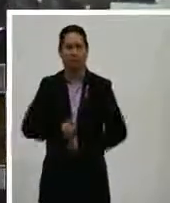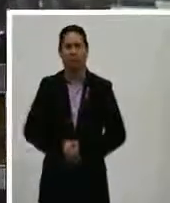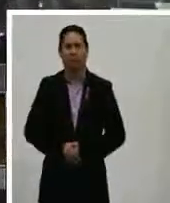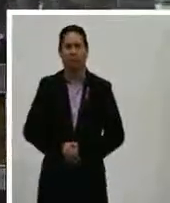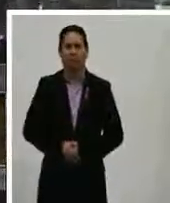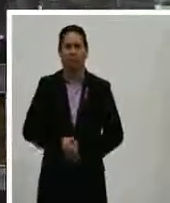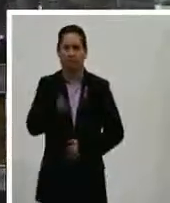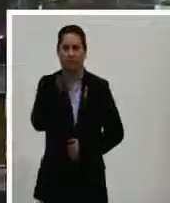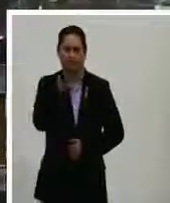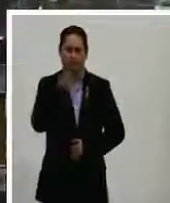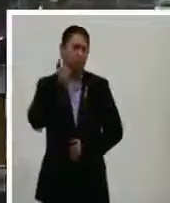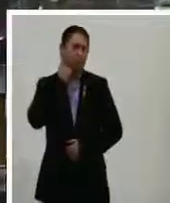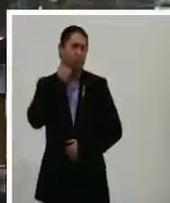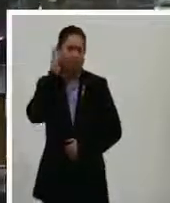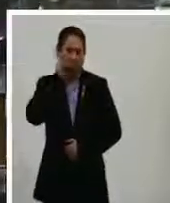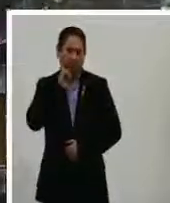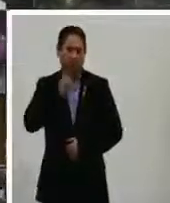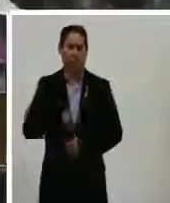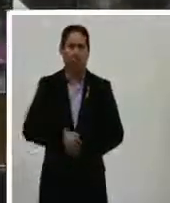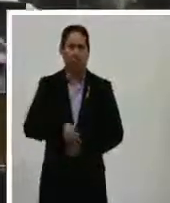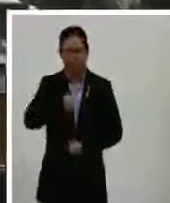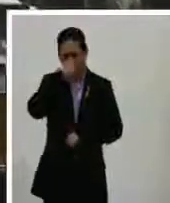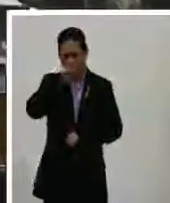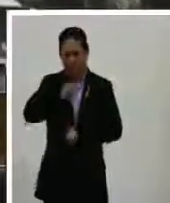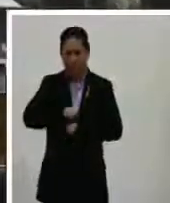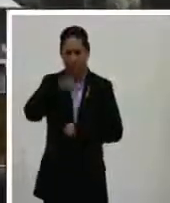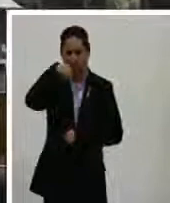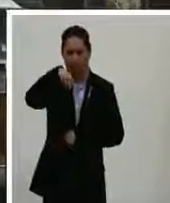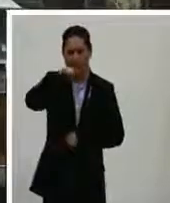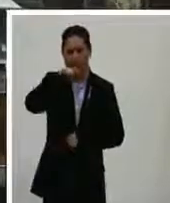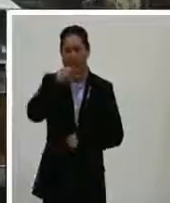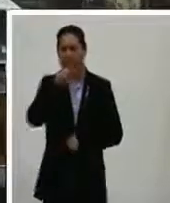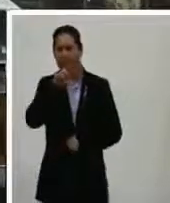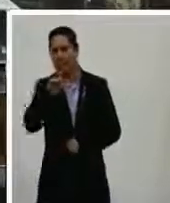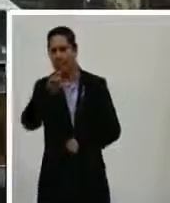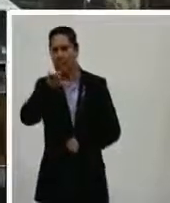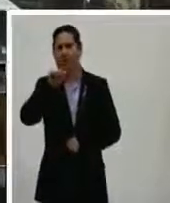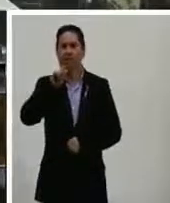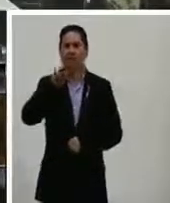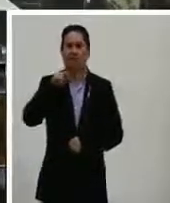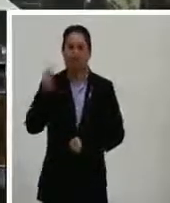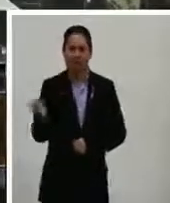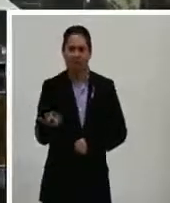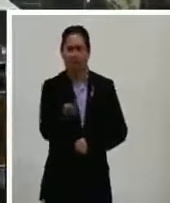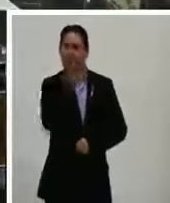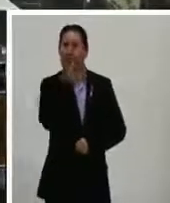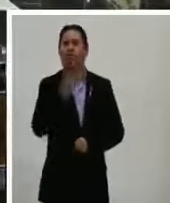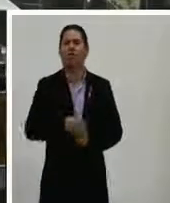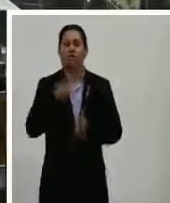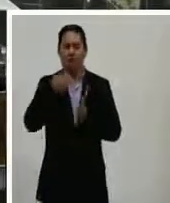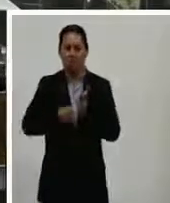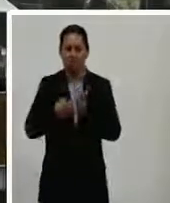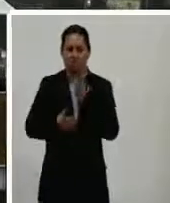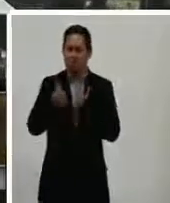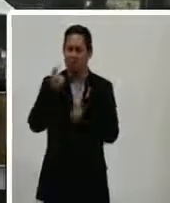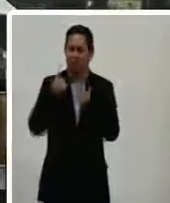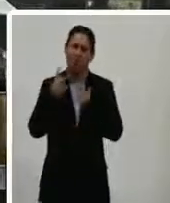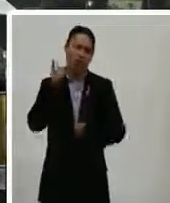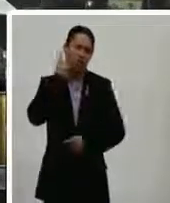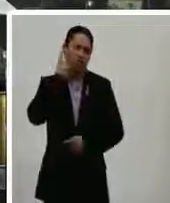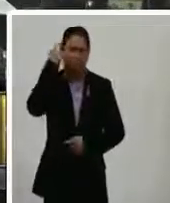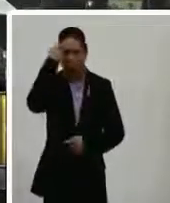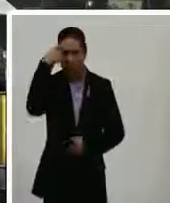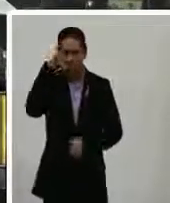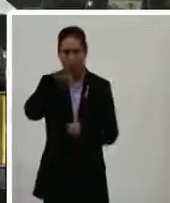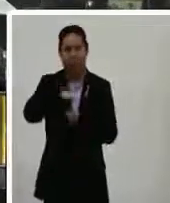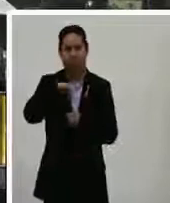solicito a la diputada secretaria mayor alicia mendoza álvarez se sirve de verificar si falta algún diputado